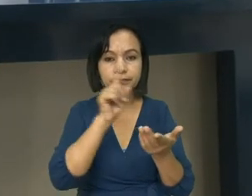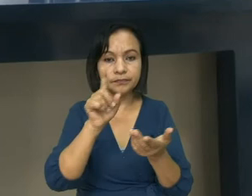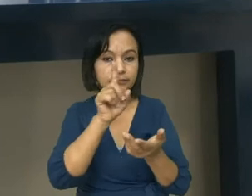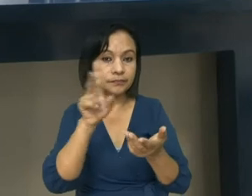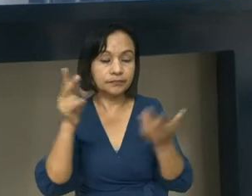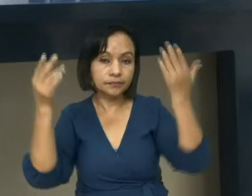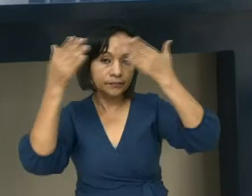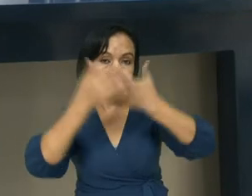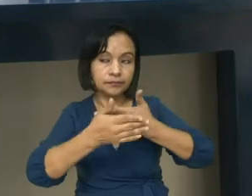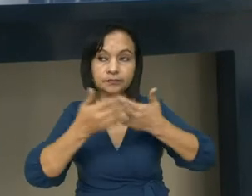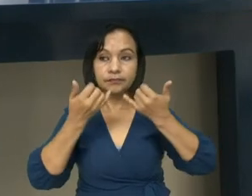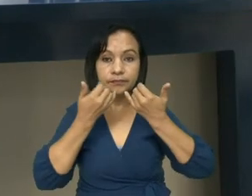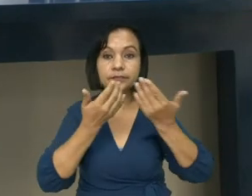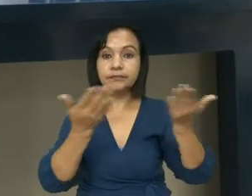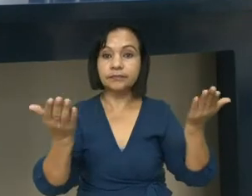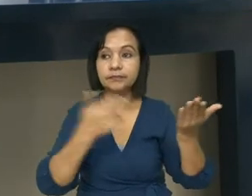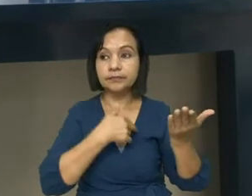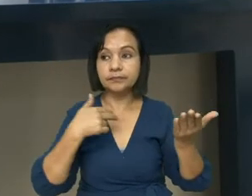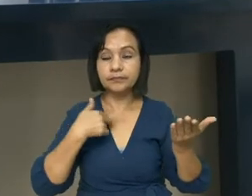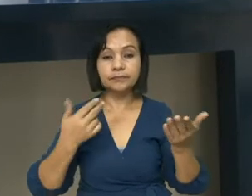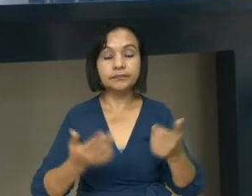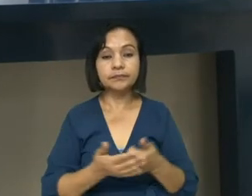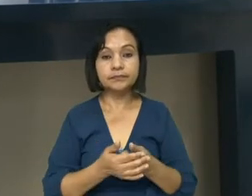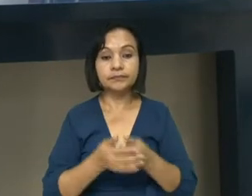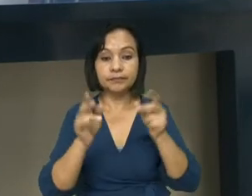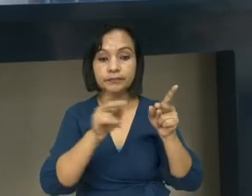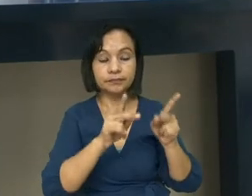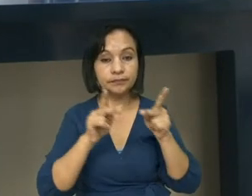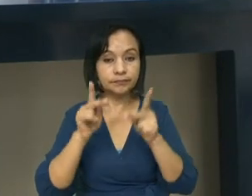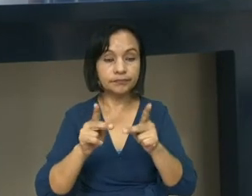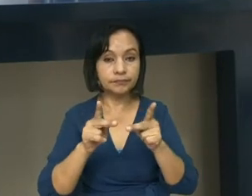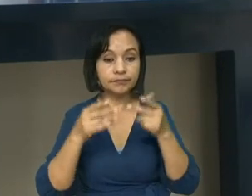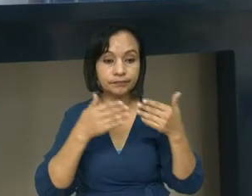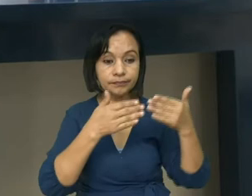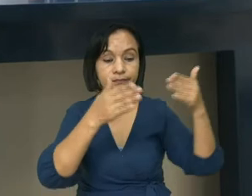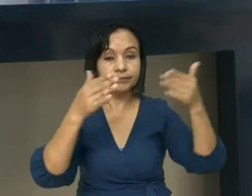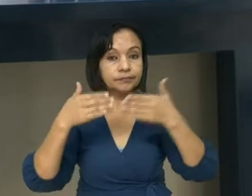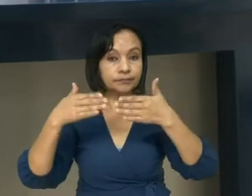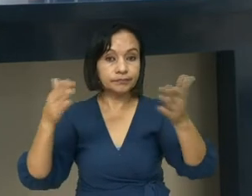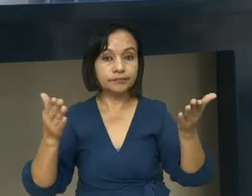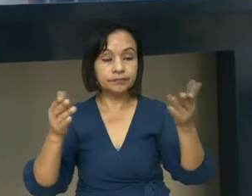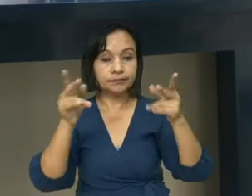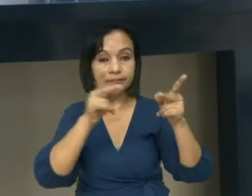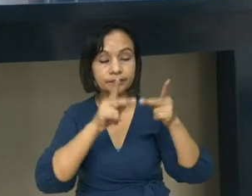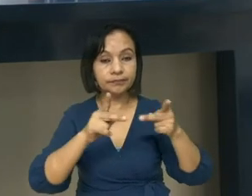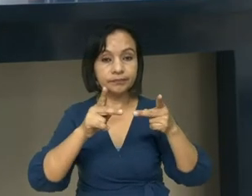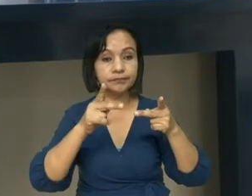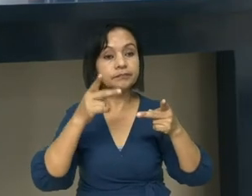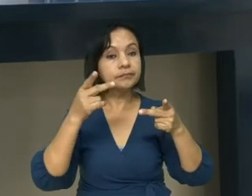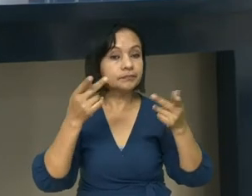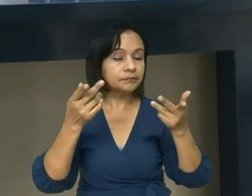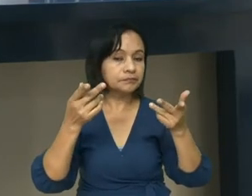de la noche, según lo que me estaban diciendo. Y si tienen su afluencia, pues lógicamente el puerto está abierto, porque la gente puede llegar y se